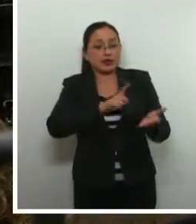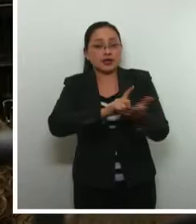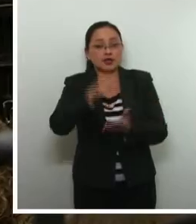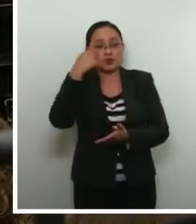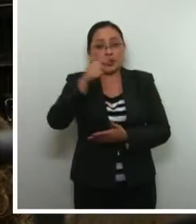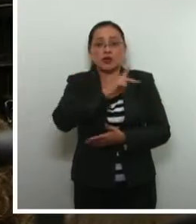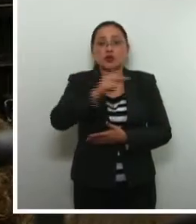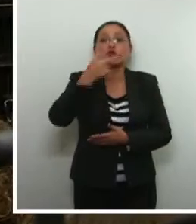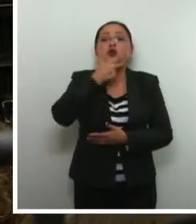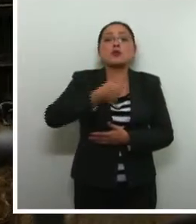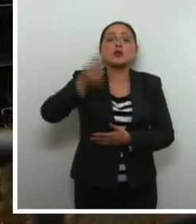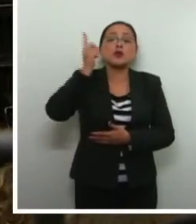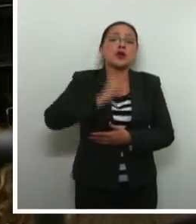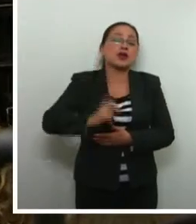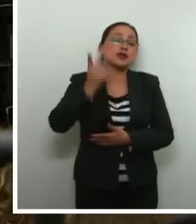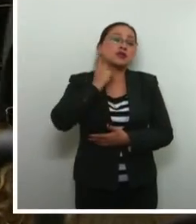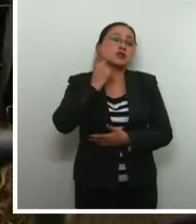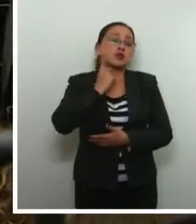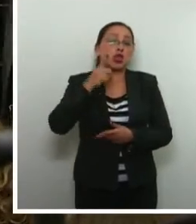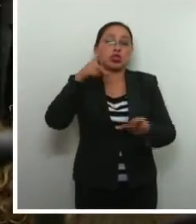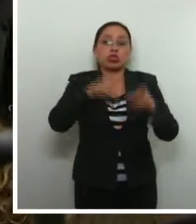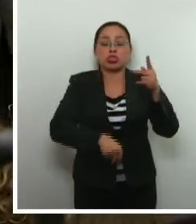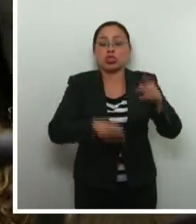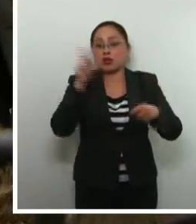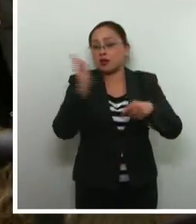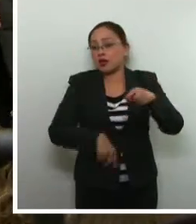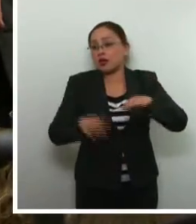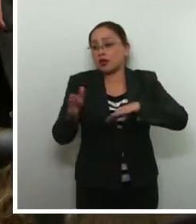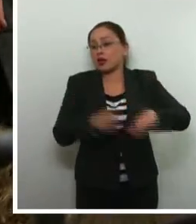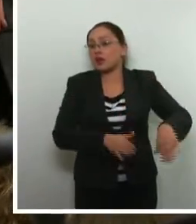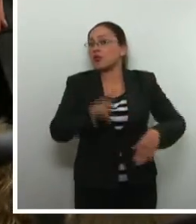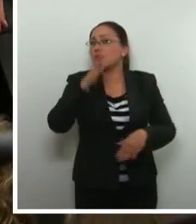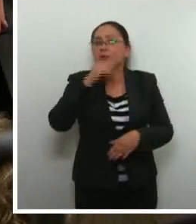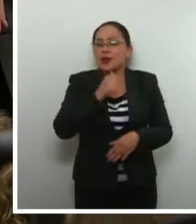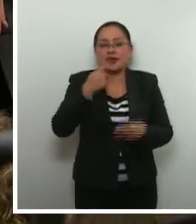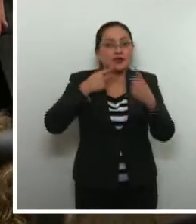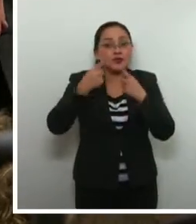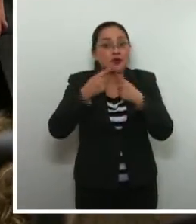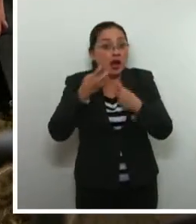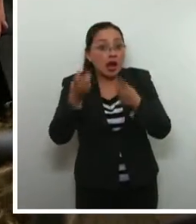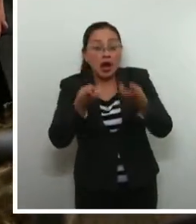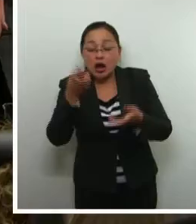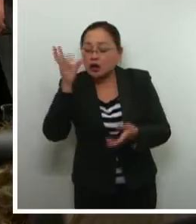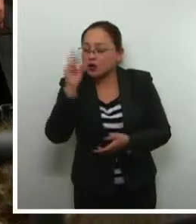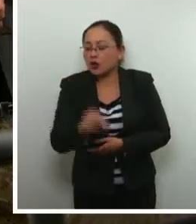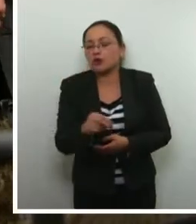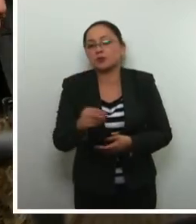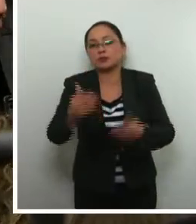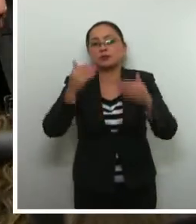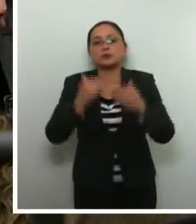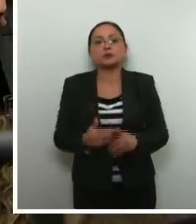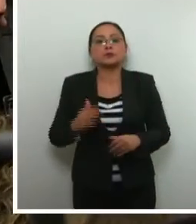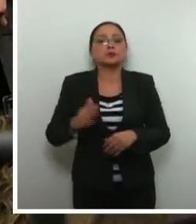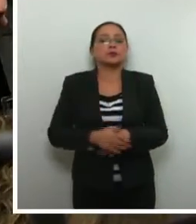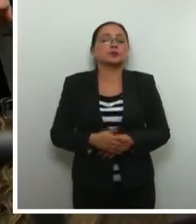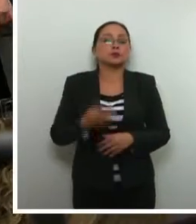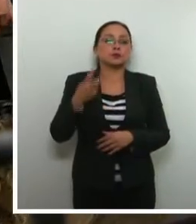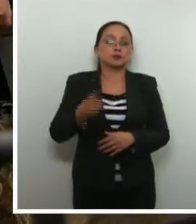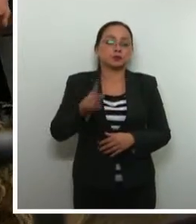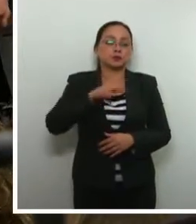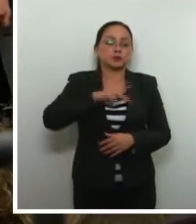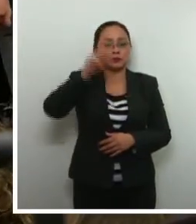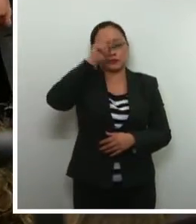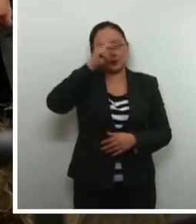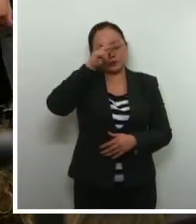de las y los legisladores que no se puede conculcar, es más, no se puede ni discutir. En consecuencia, mi